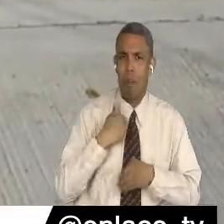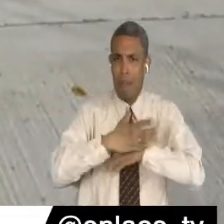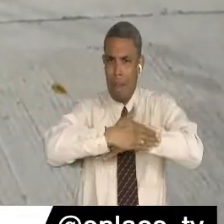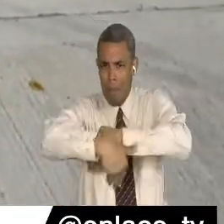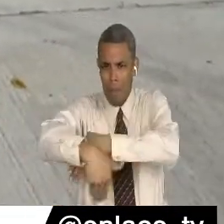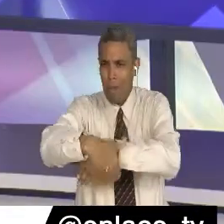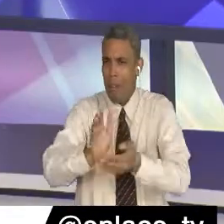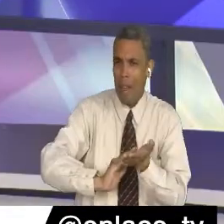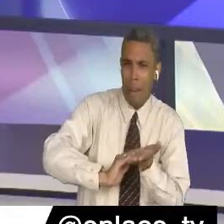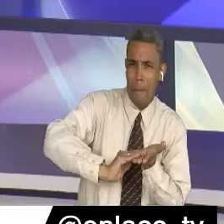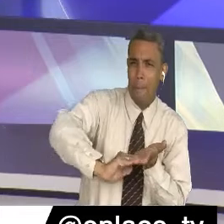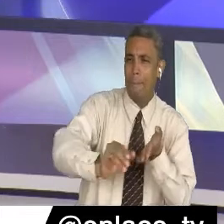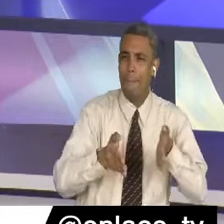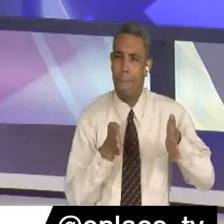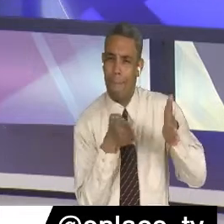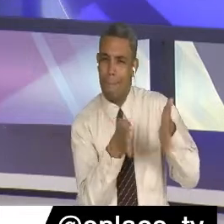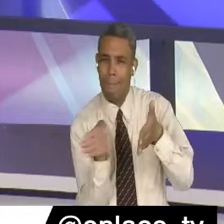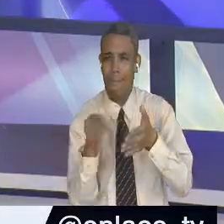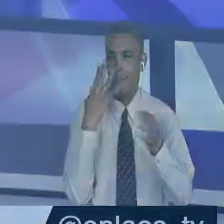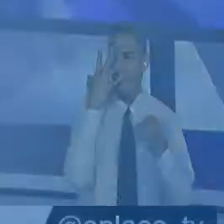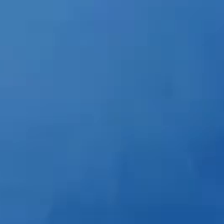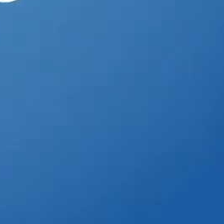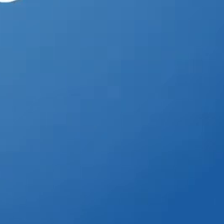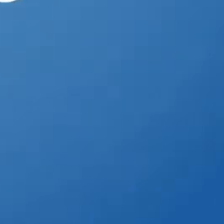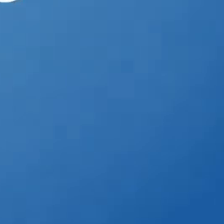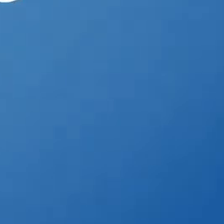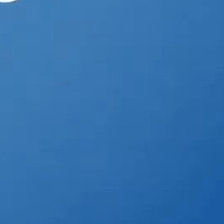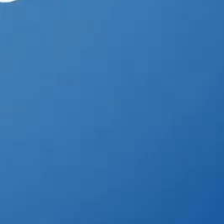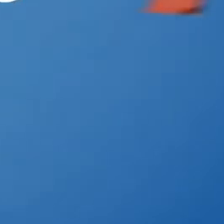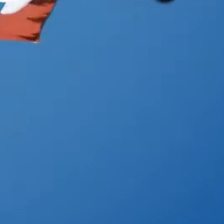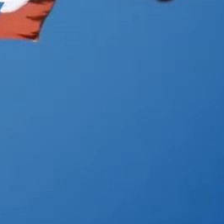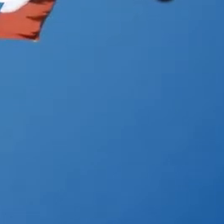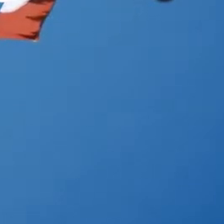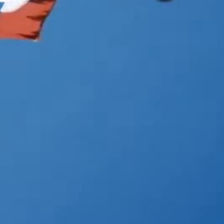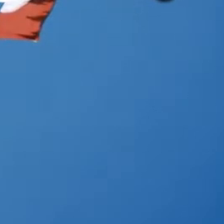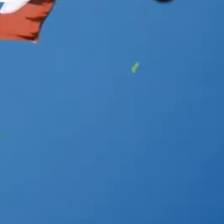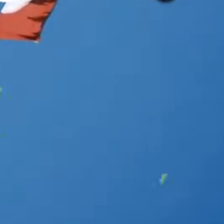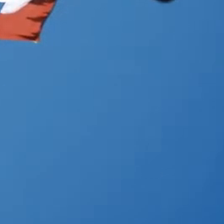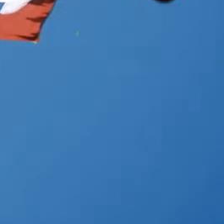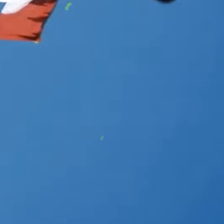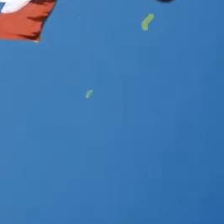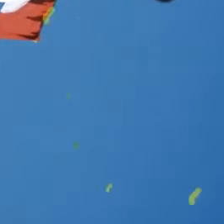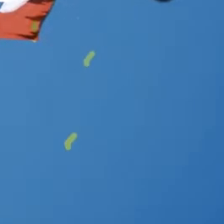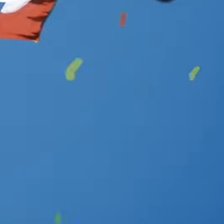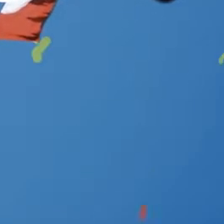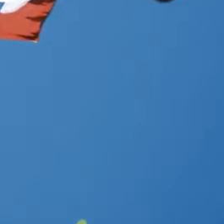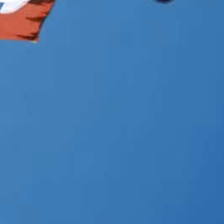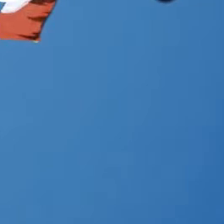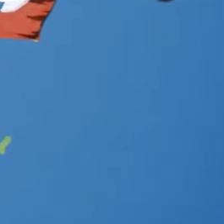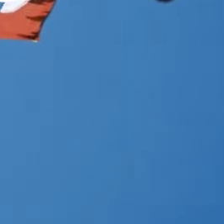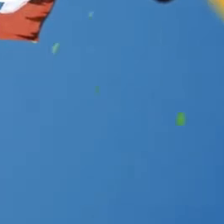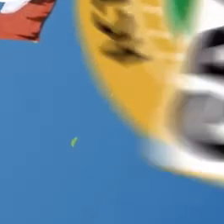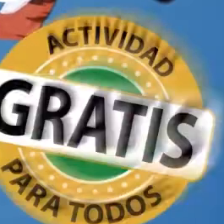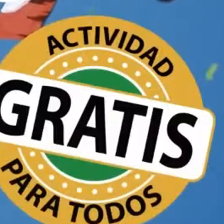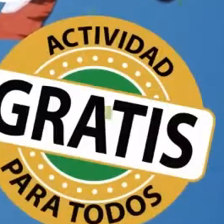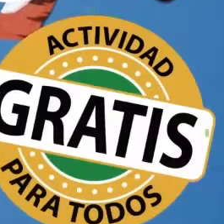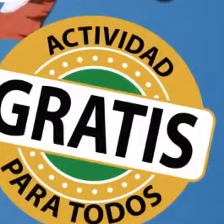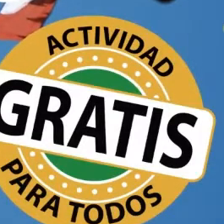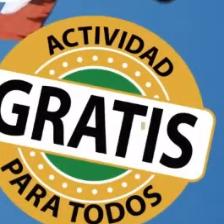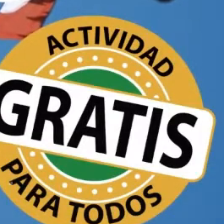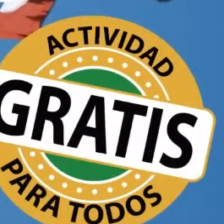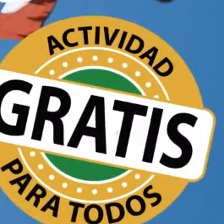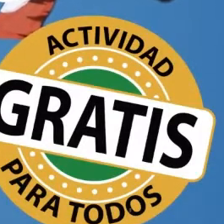en la ciudad. Tarde en familia, misa San Silvestre. Disfrute todos los domingos desde las 4 hasta las 6 de la tarde en la